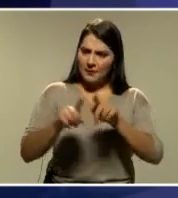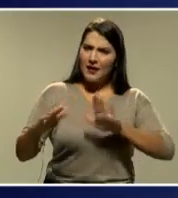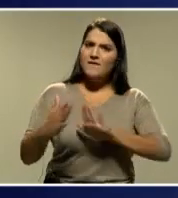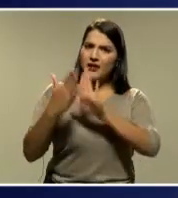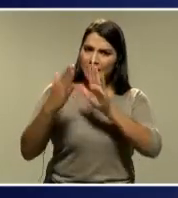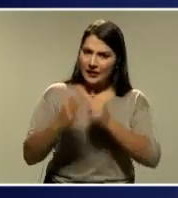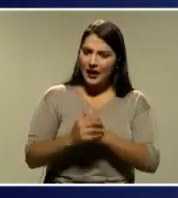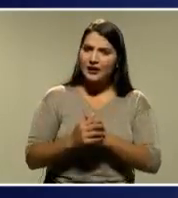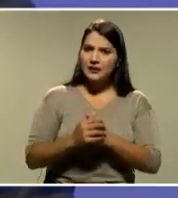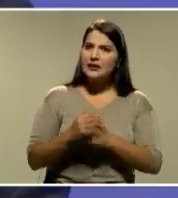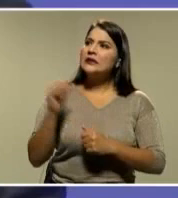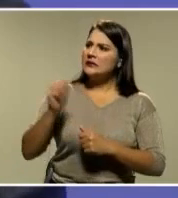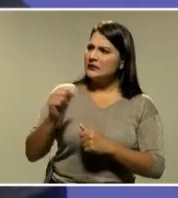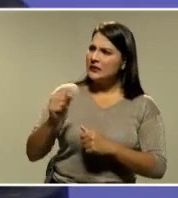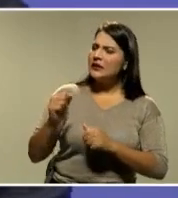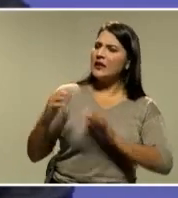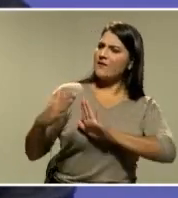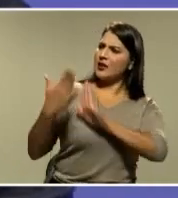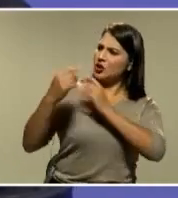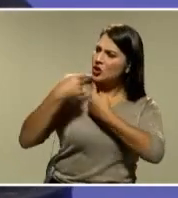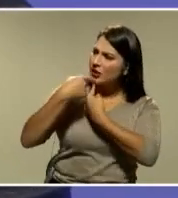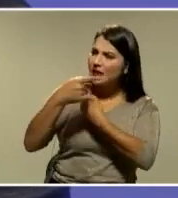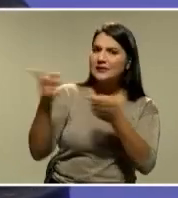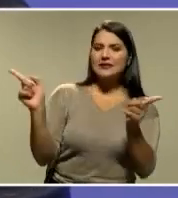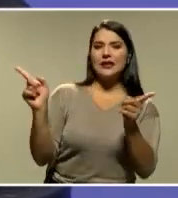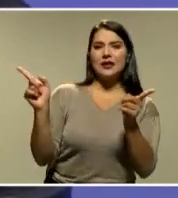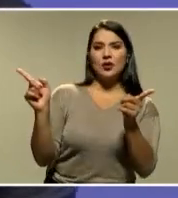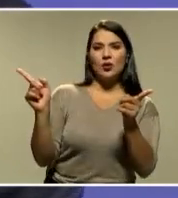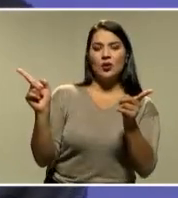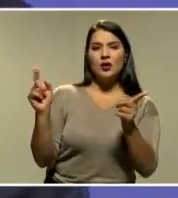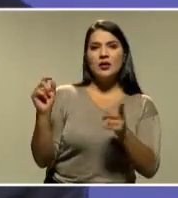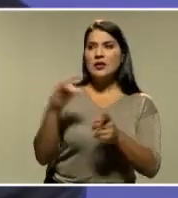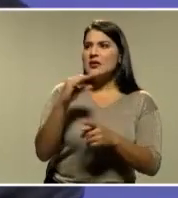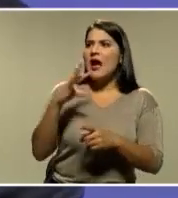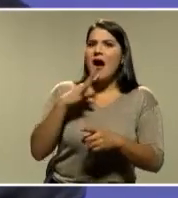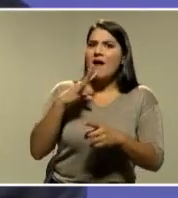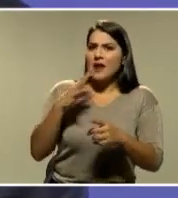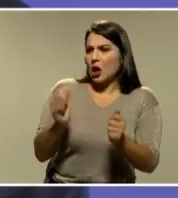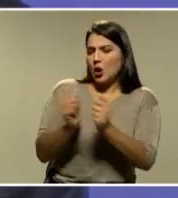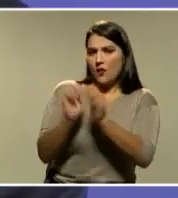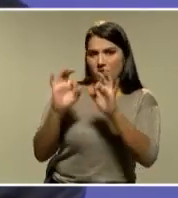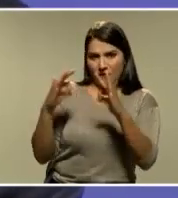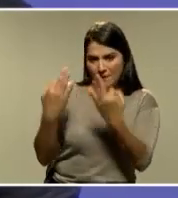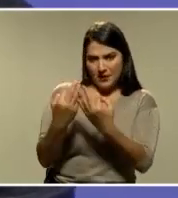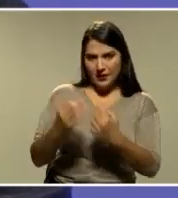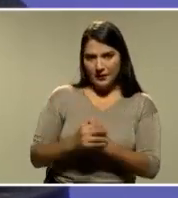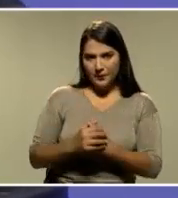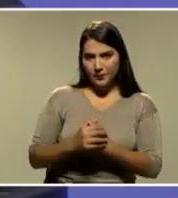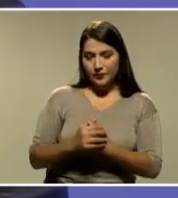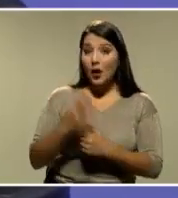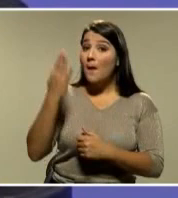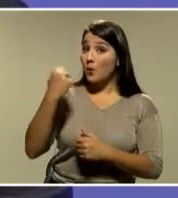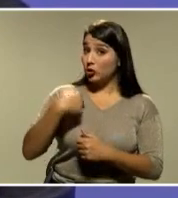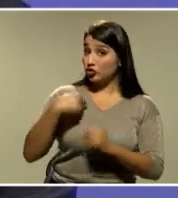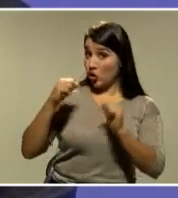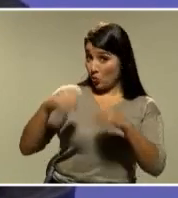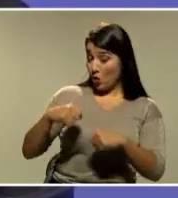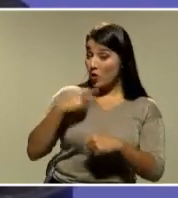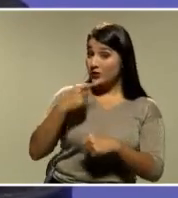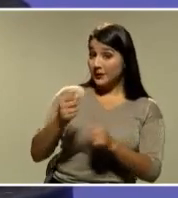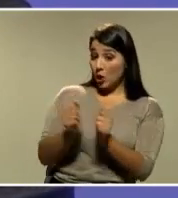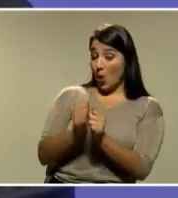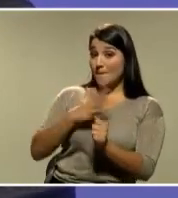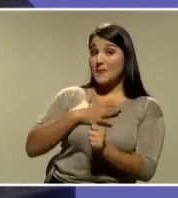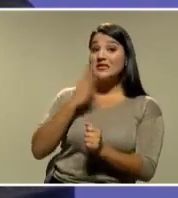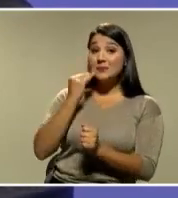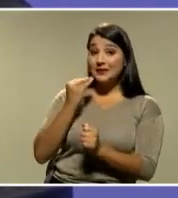De enfrentarlo, de decirlo abiertamente, de decirlo, de hablarlo incluso con los familiares, porque le puedo decir por experiencia propia